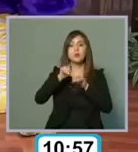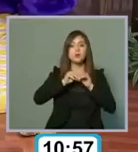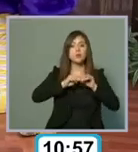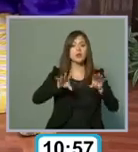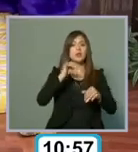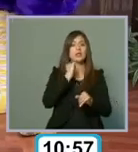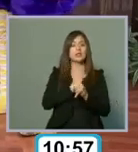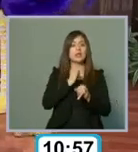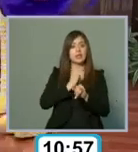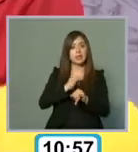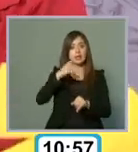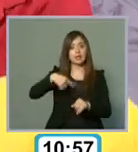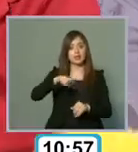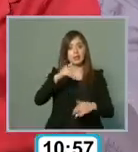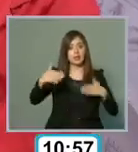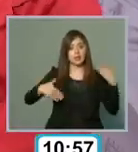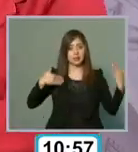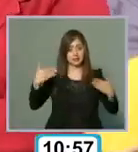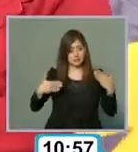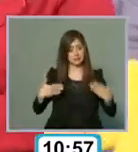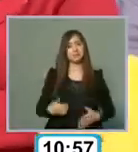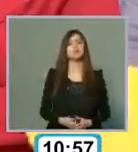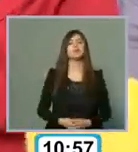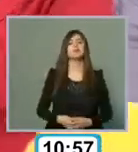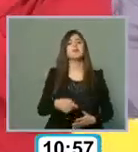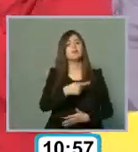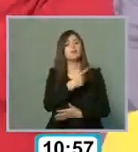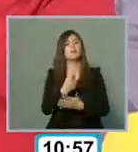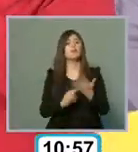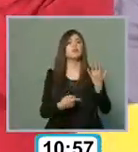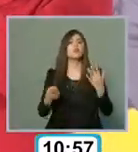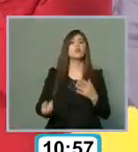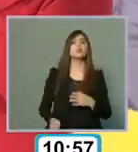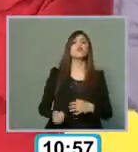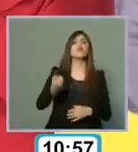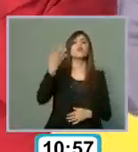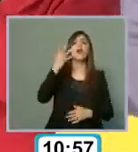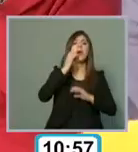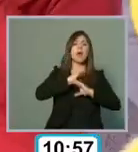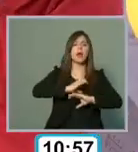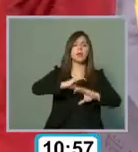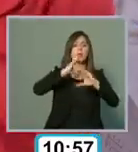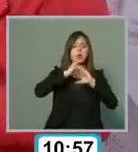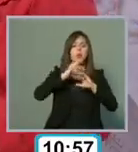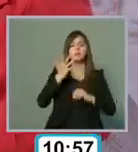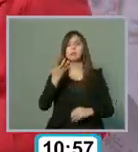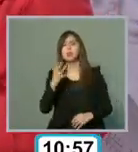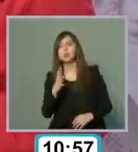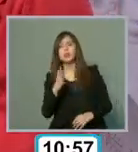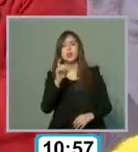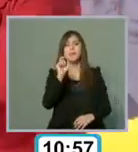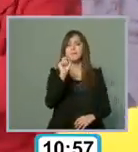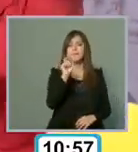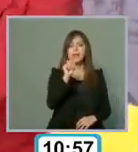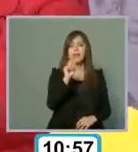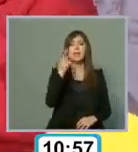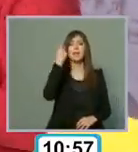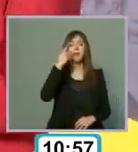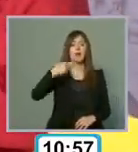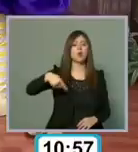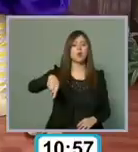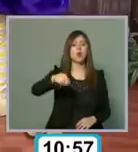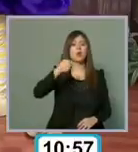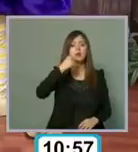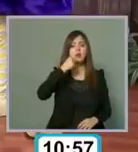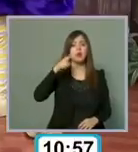divertir. Oye, ¿y en el repertorio cuántas canciones tienen ya? Uy, tenemos muchísimas canciones, son alrededor de 20 también. Ajá. Las favoritas de los